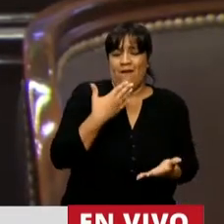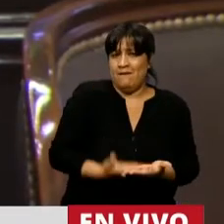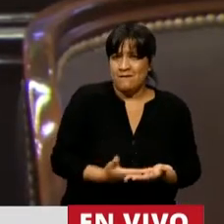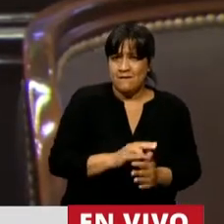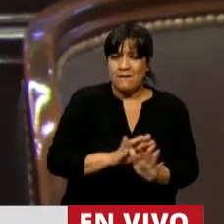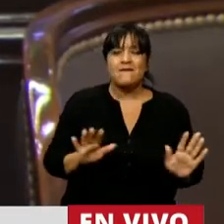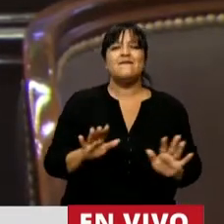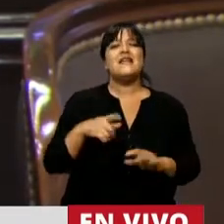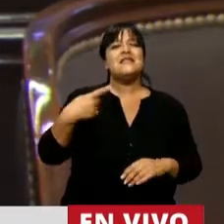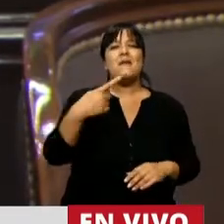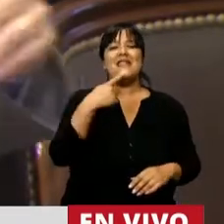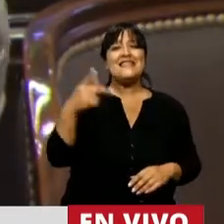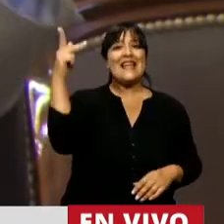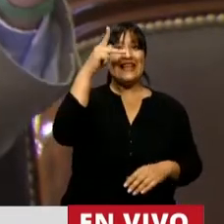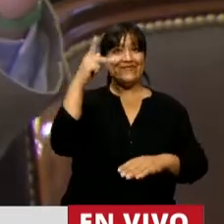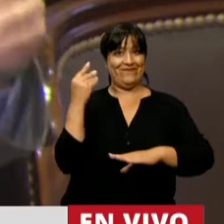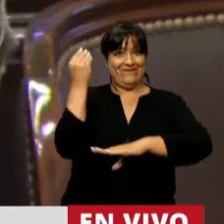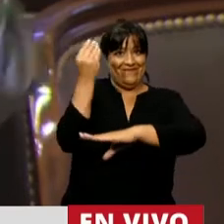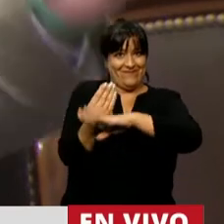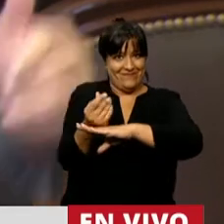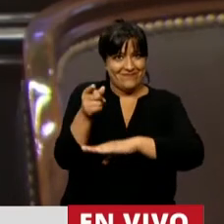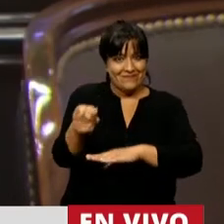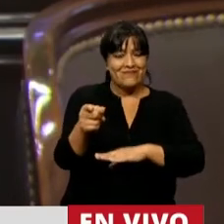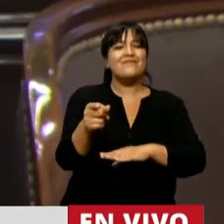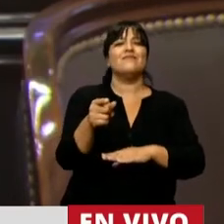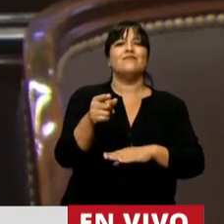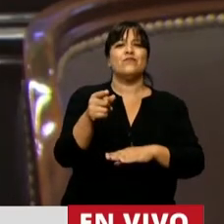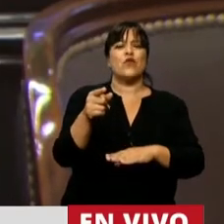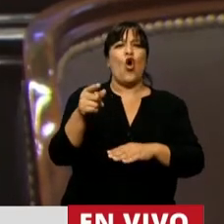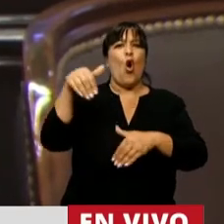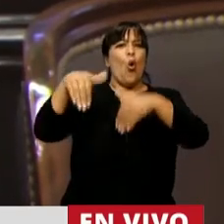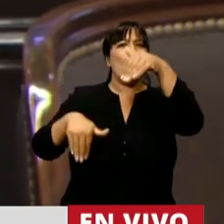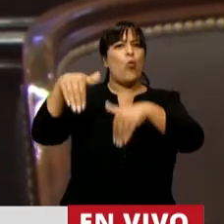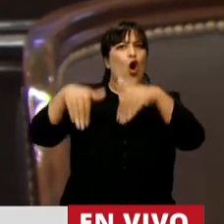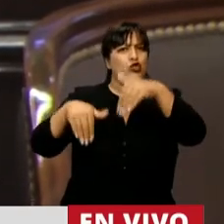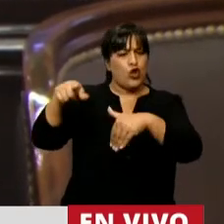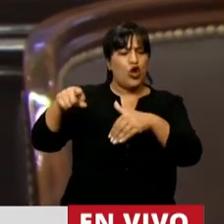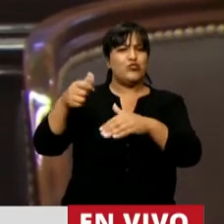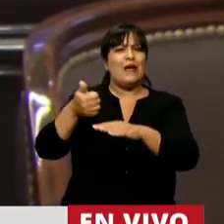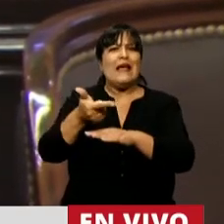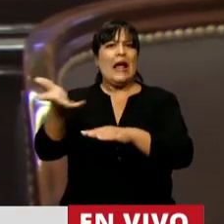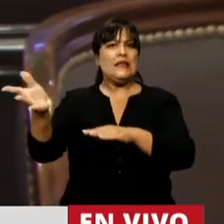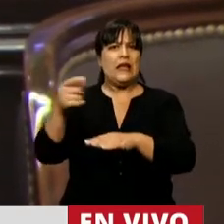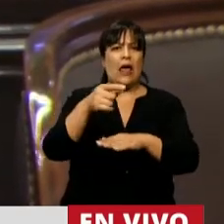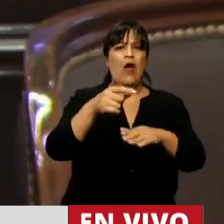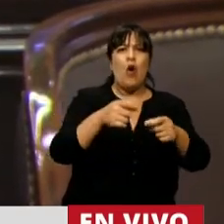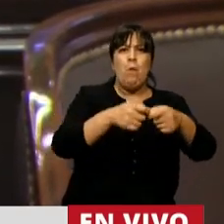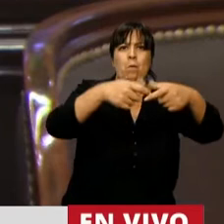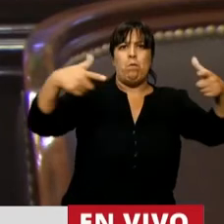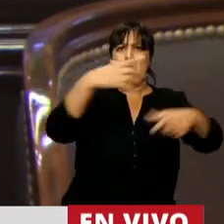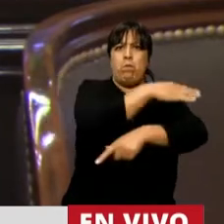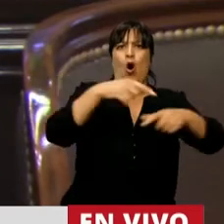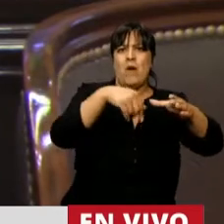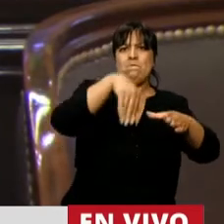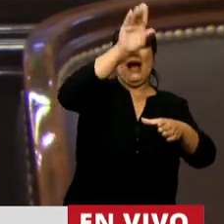cuando asumió néstor el índice de pobreza superaba a los votos que había sacado en esto hay